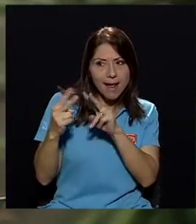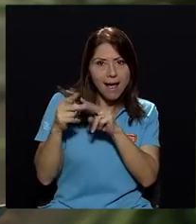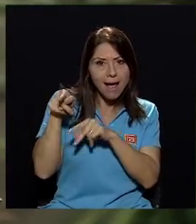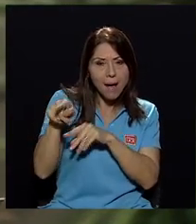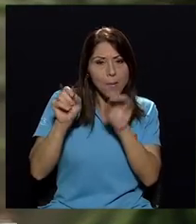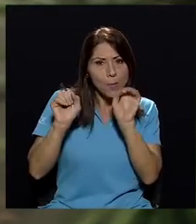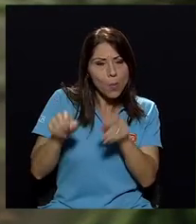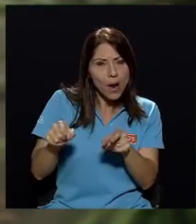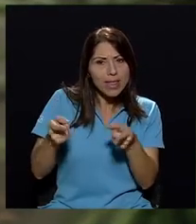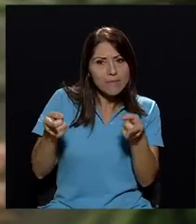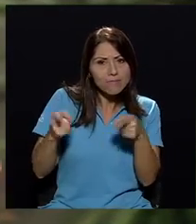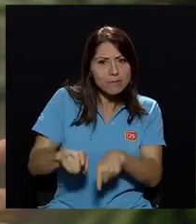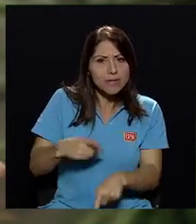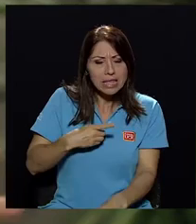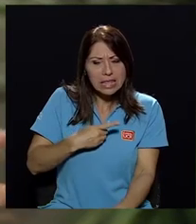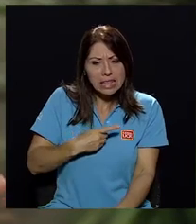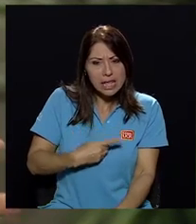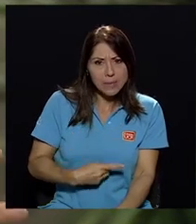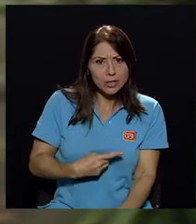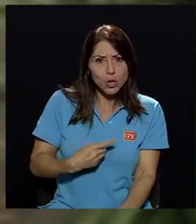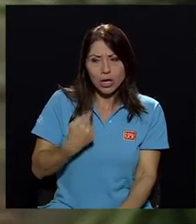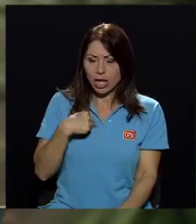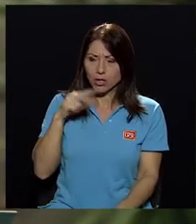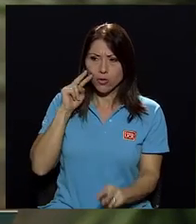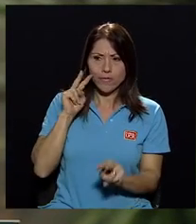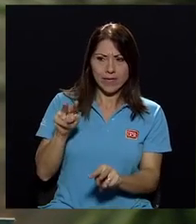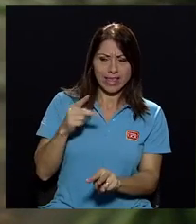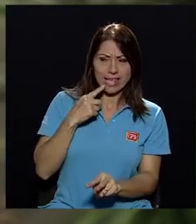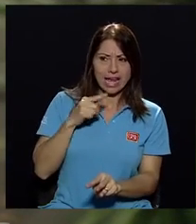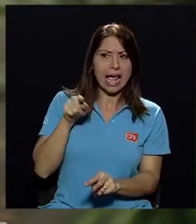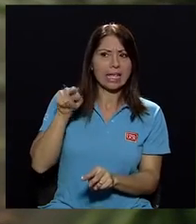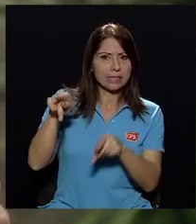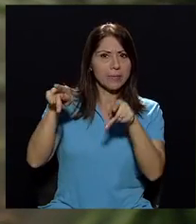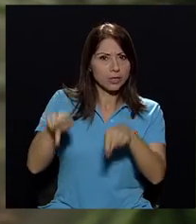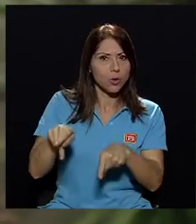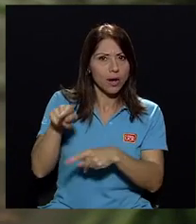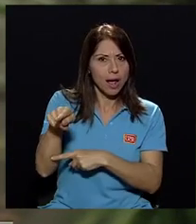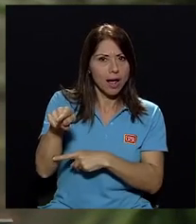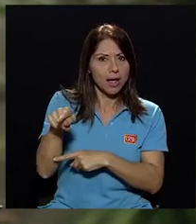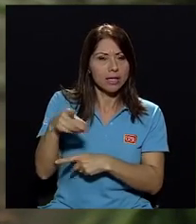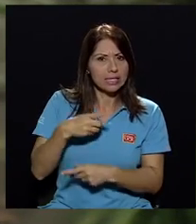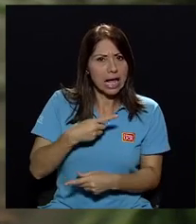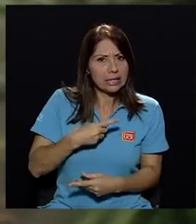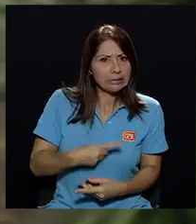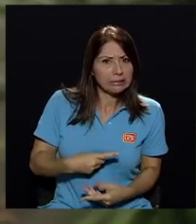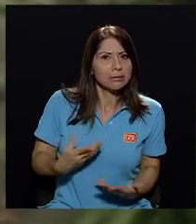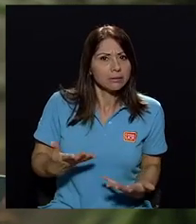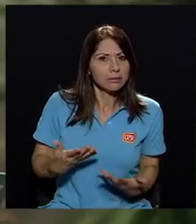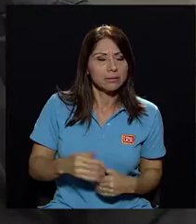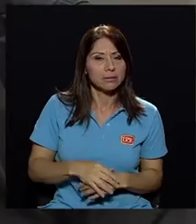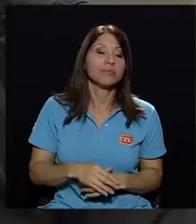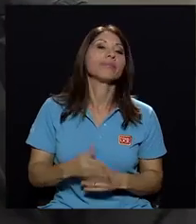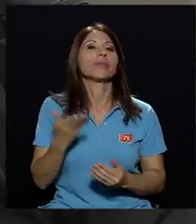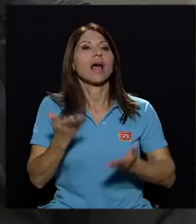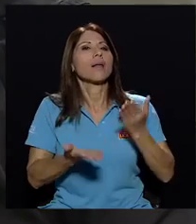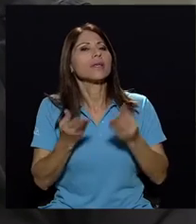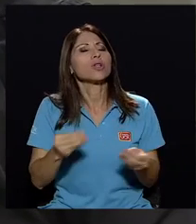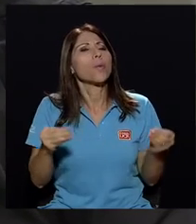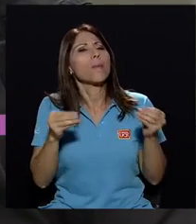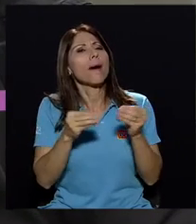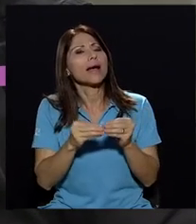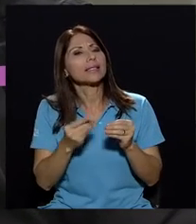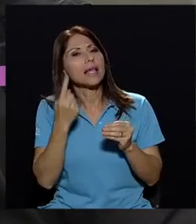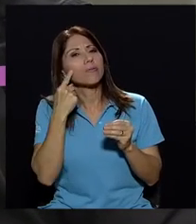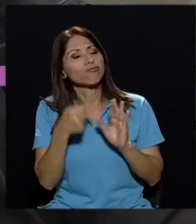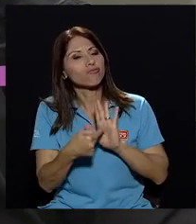sufriendo depresión? O sea, ¿qué me alarma que yo diga, esta persona, ¿verdad?, está... Okay. Bueno, tal vez lo más